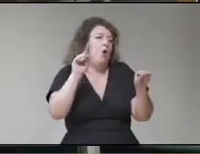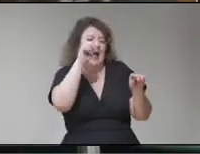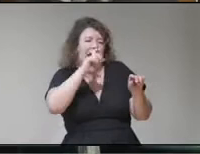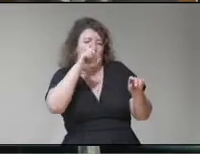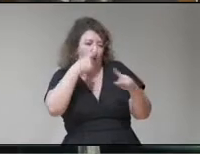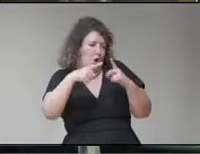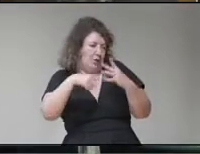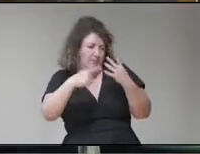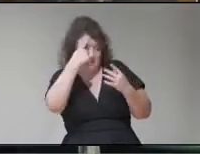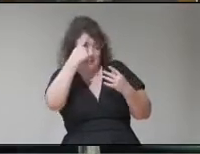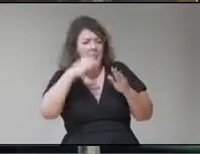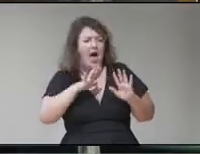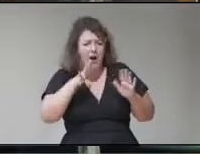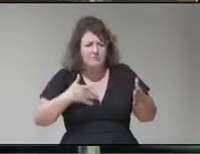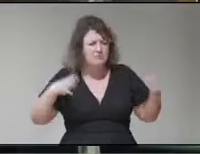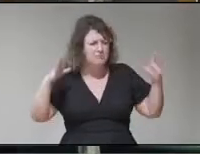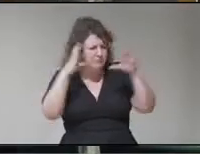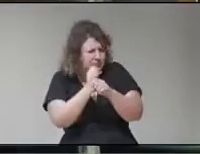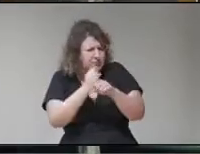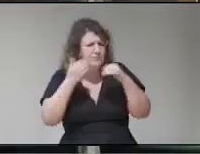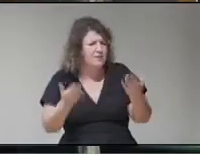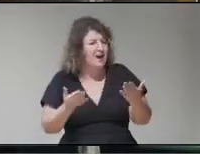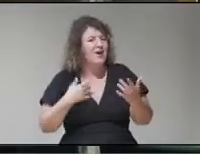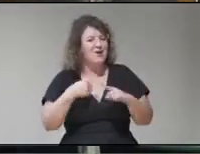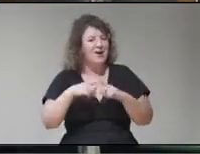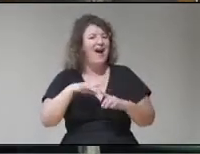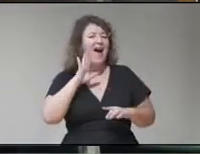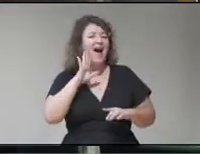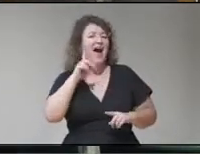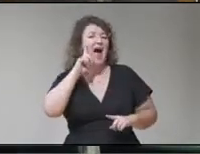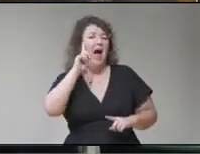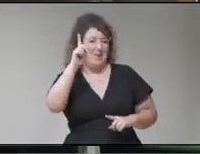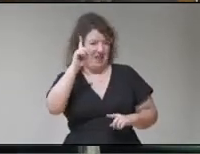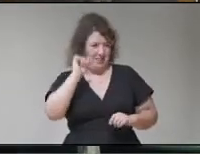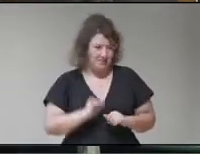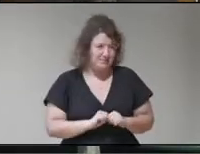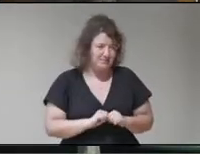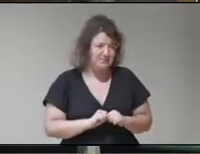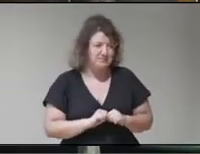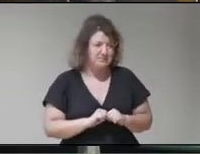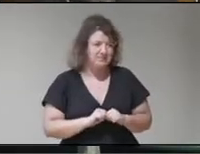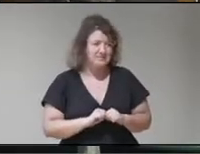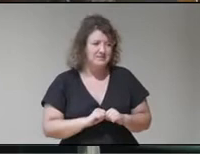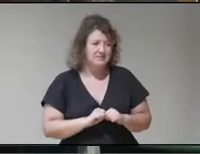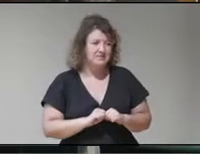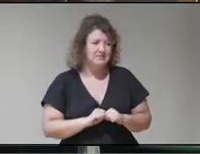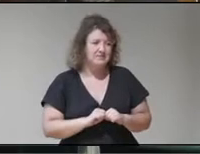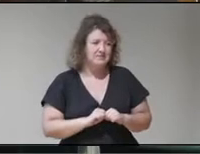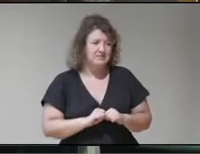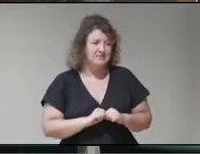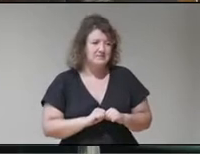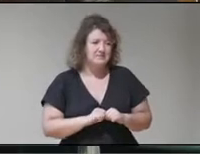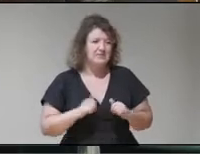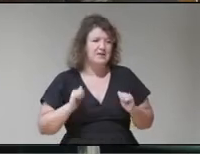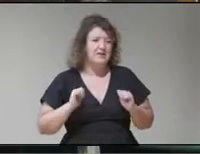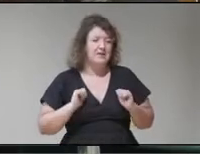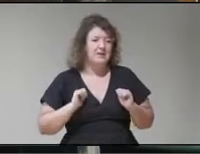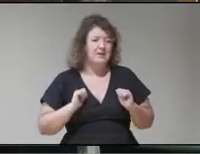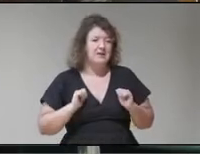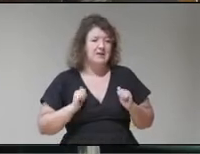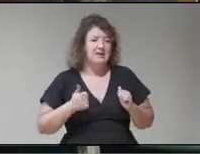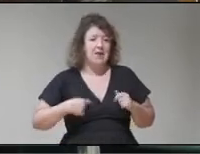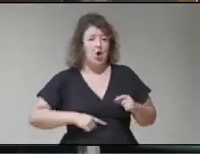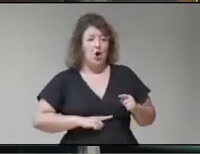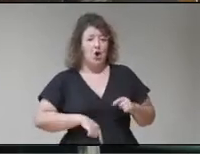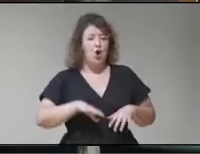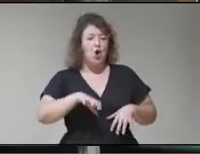entrar en aquello que os había amenazado. Es cuándo empieza la colonización